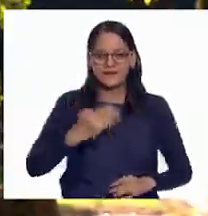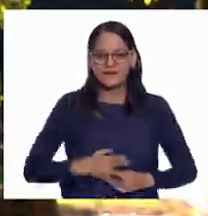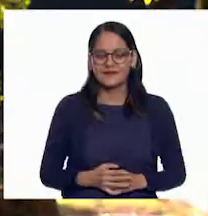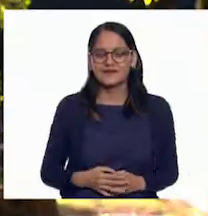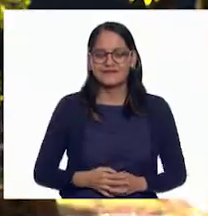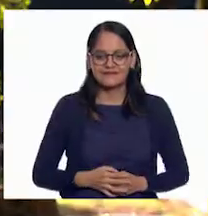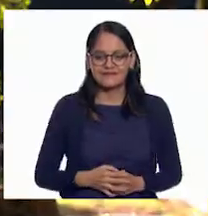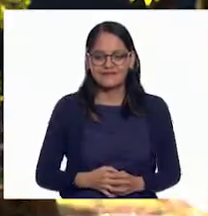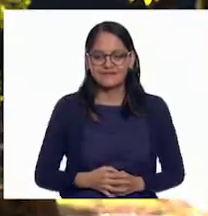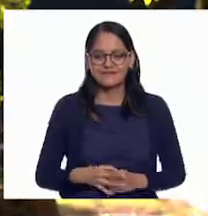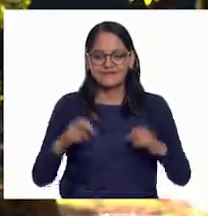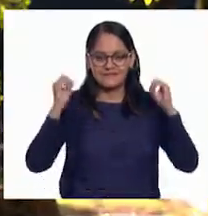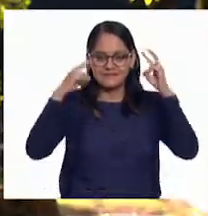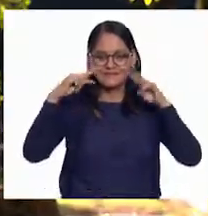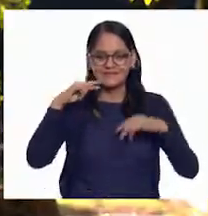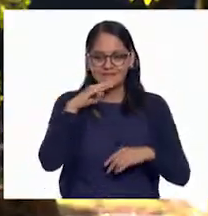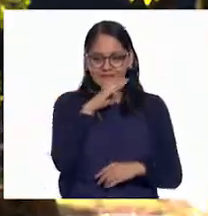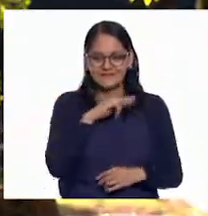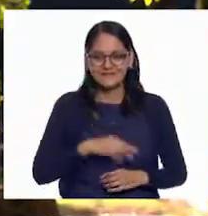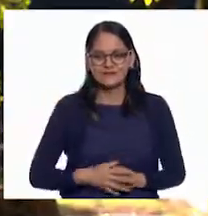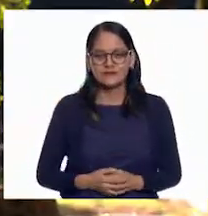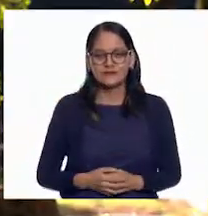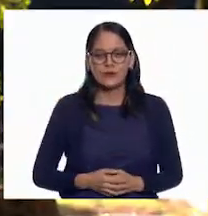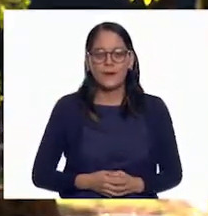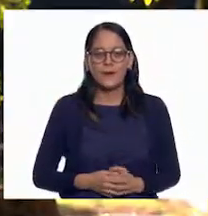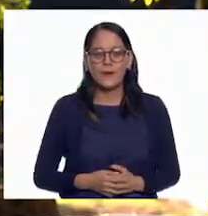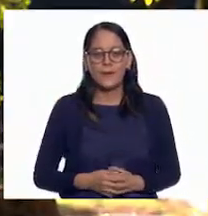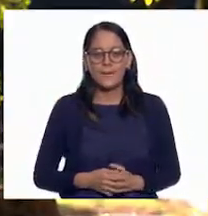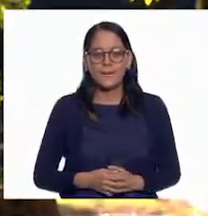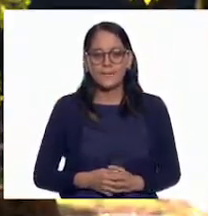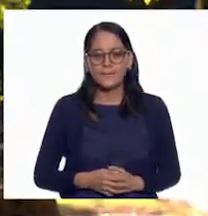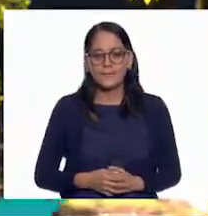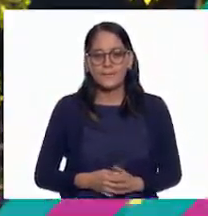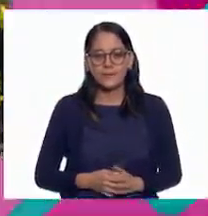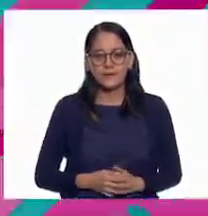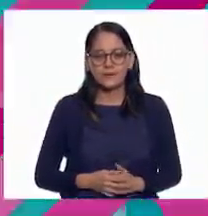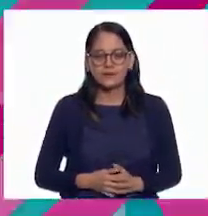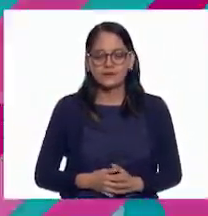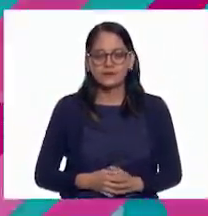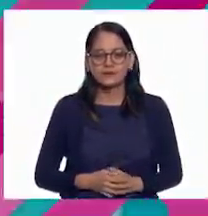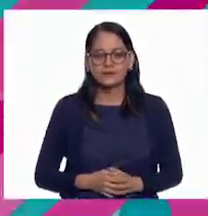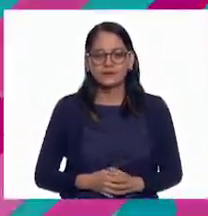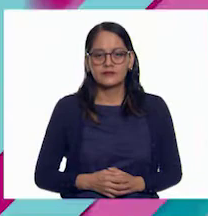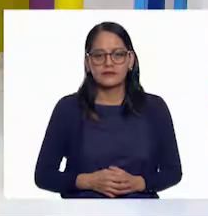¡Muy bien! ¡Nos vemos pronto!